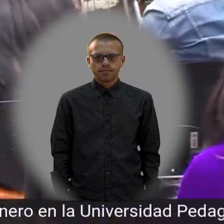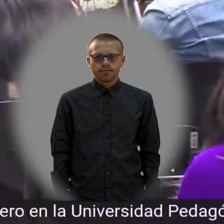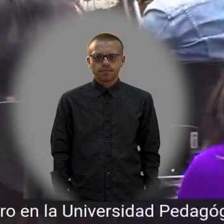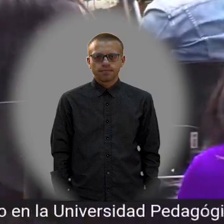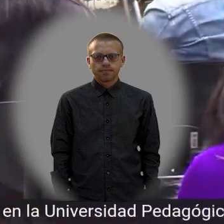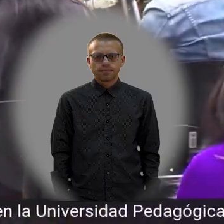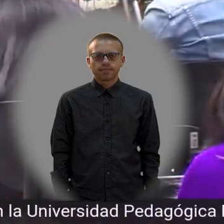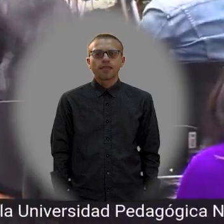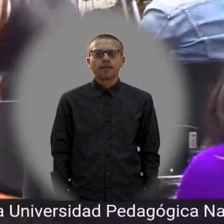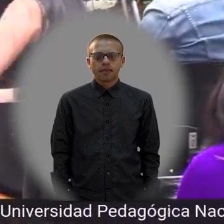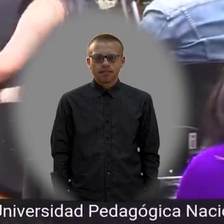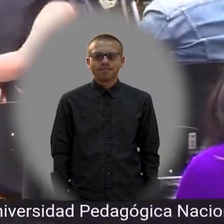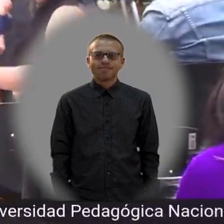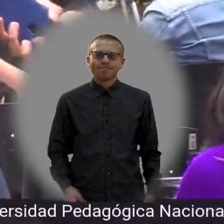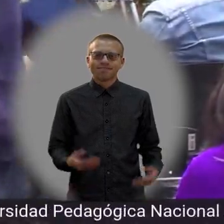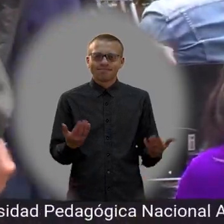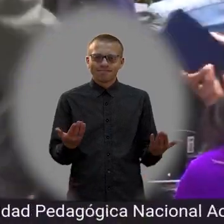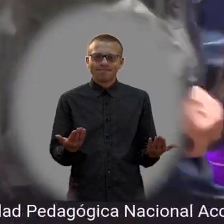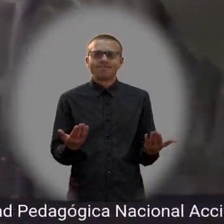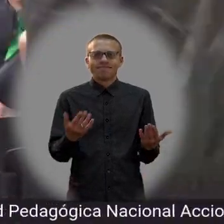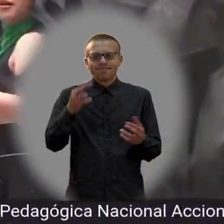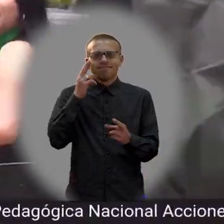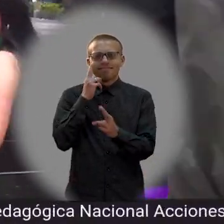Bueno, con estas palabras correspondientes al